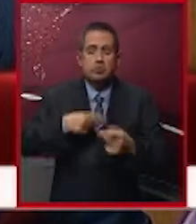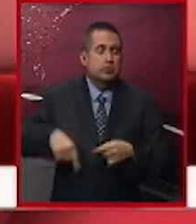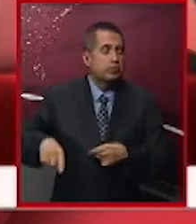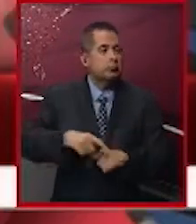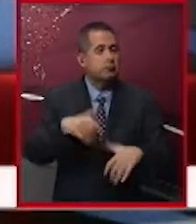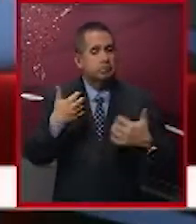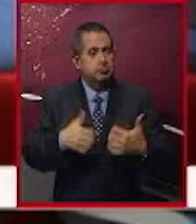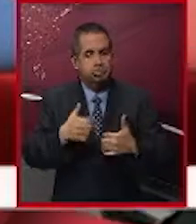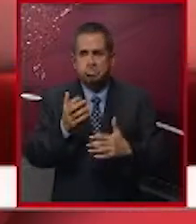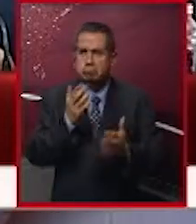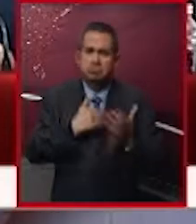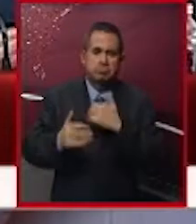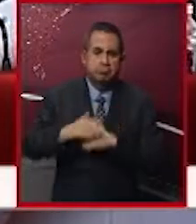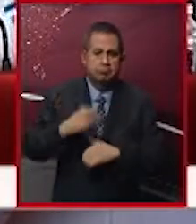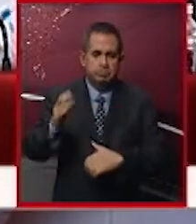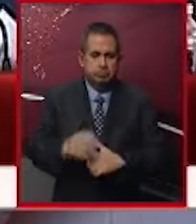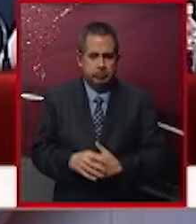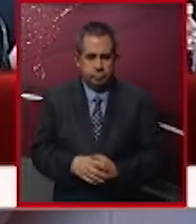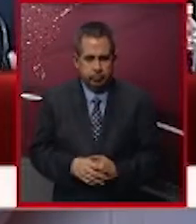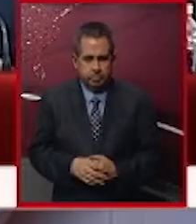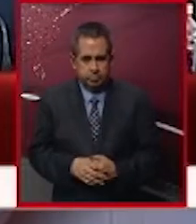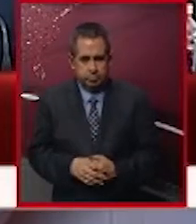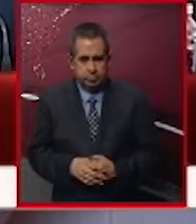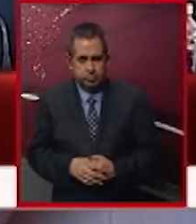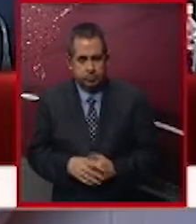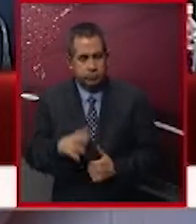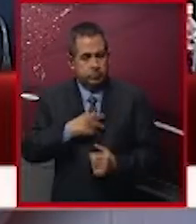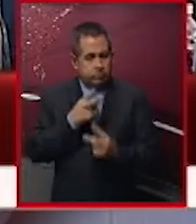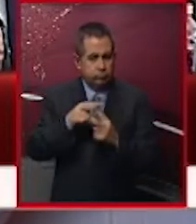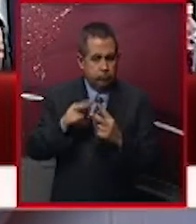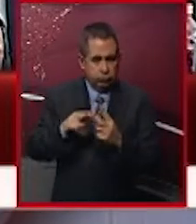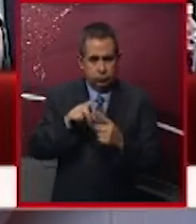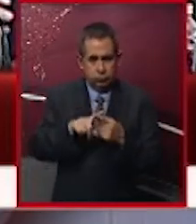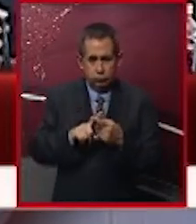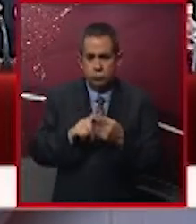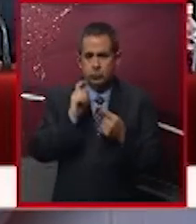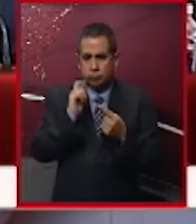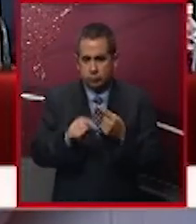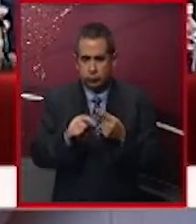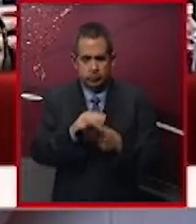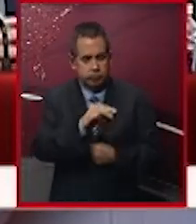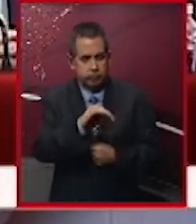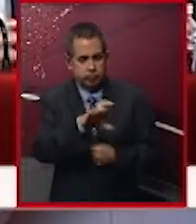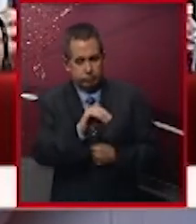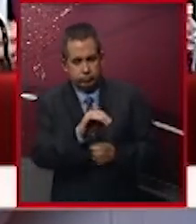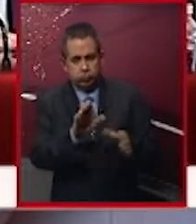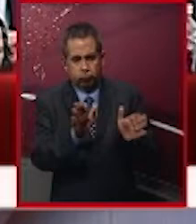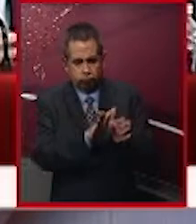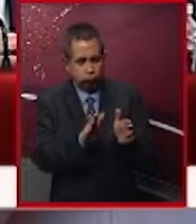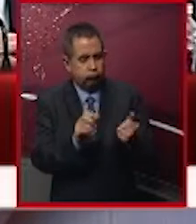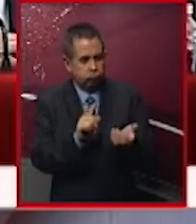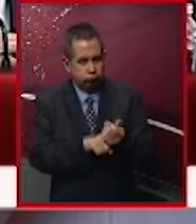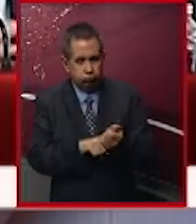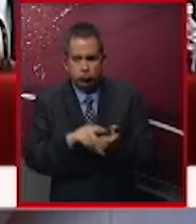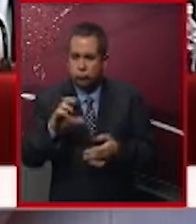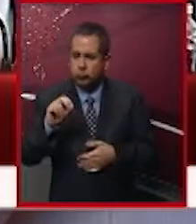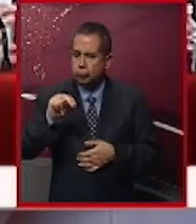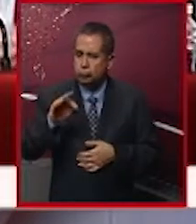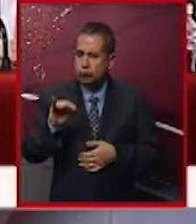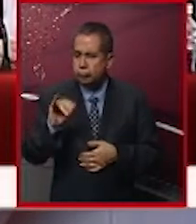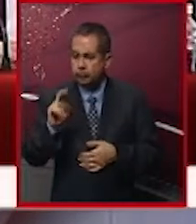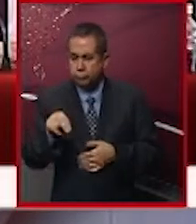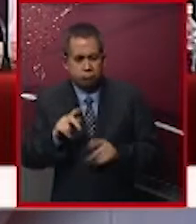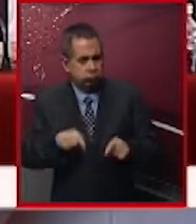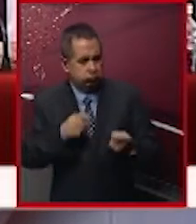empresas? Todos tenemos dos niveles de intervención. El nivel de intervención micro a través del PRONAFIM, en donde